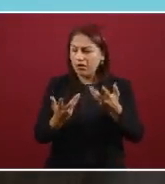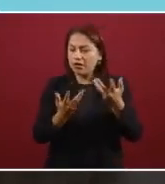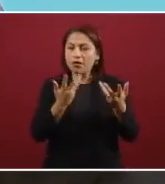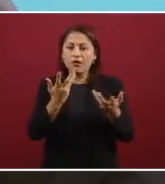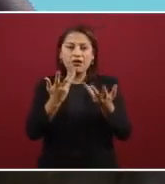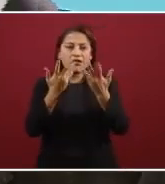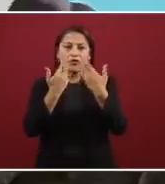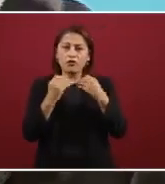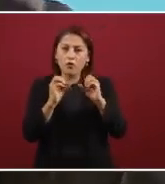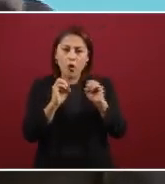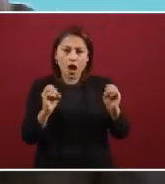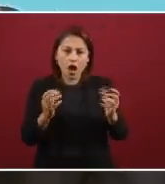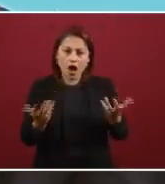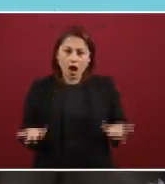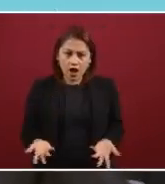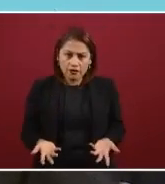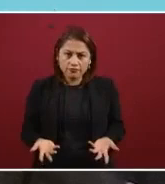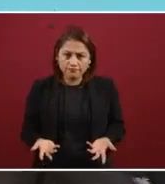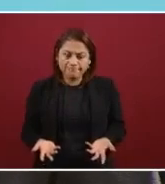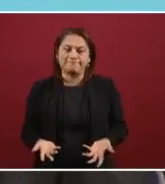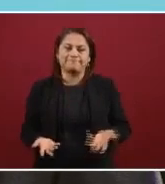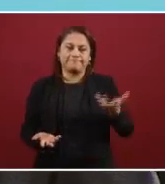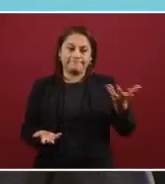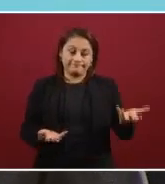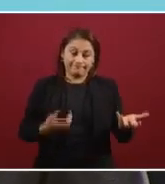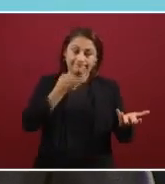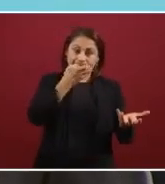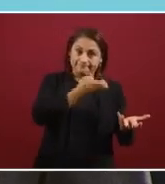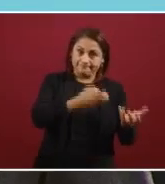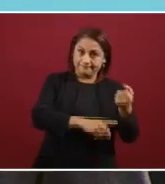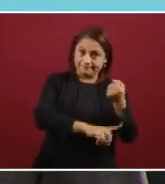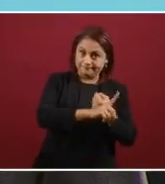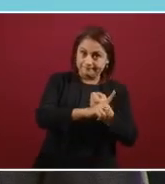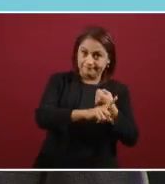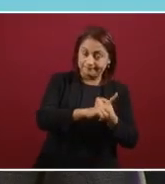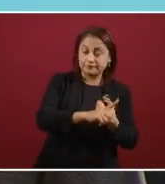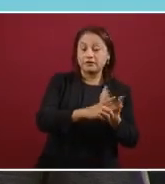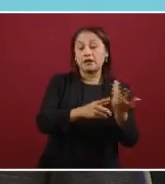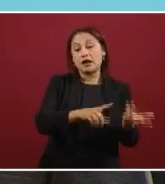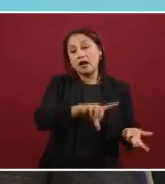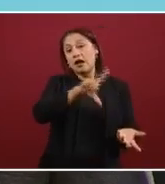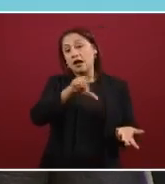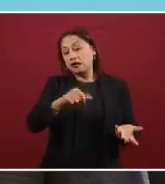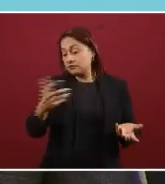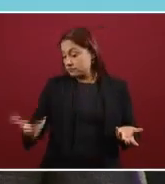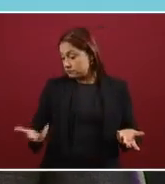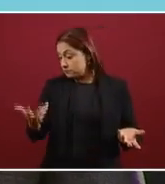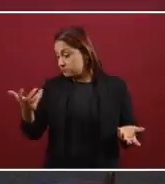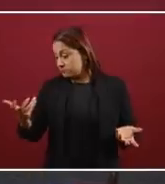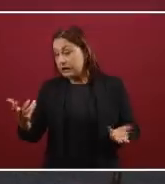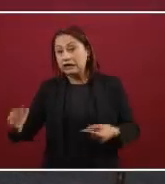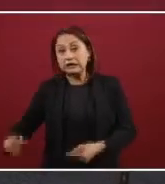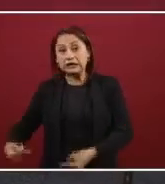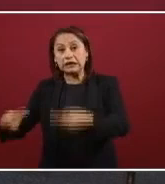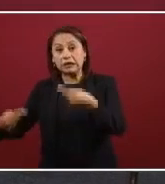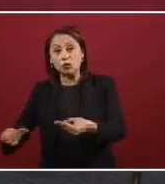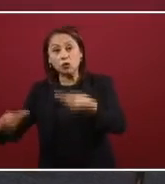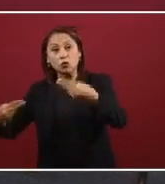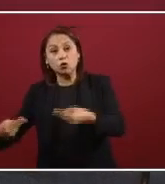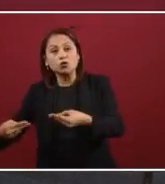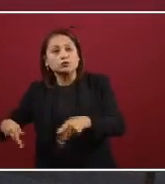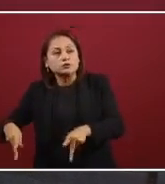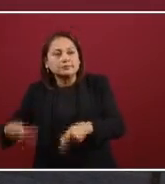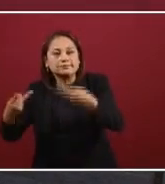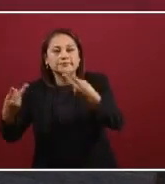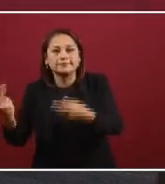existe este otro fenómeno de una economía que incentiva el consumo de sustancias ilícitas, se